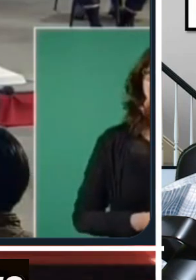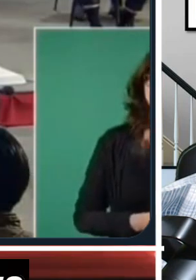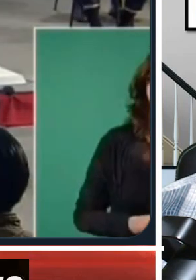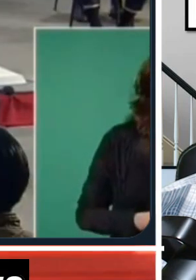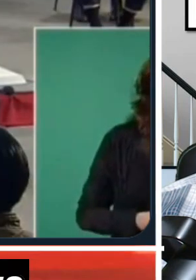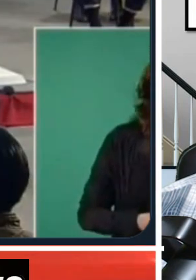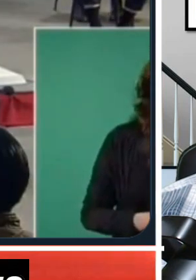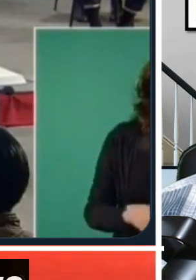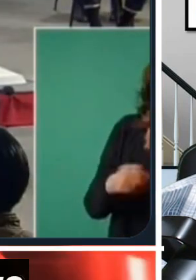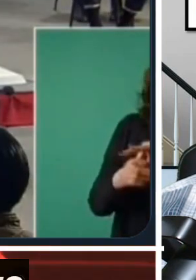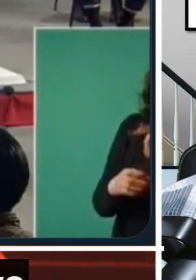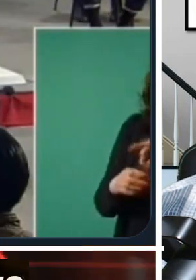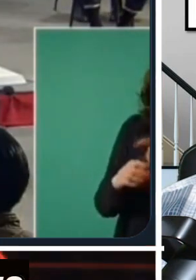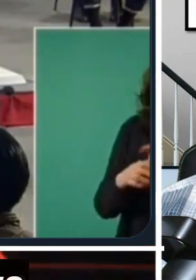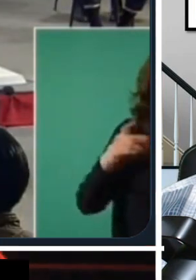él fue electo,